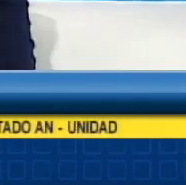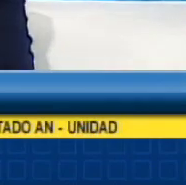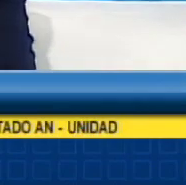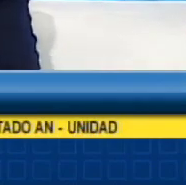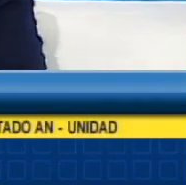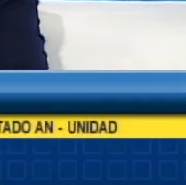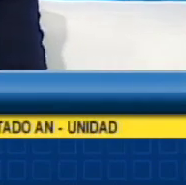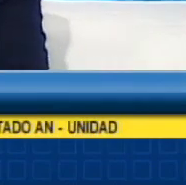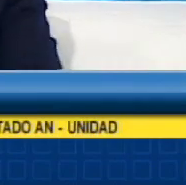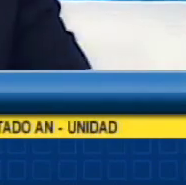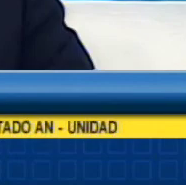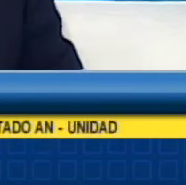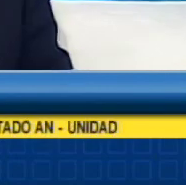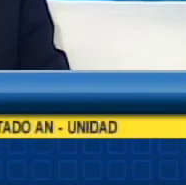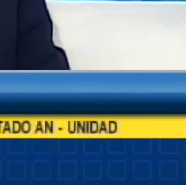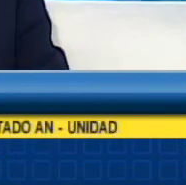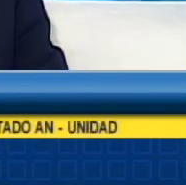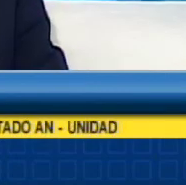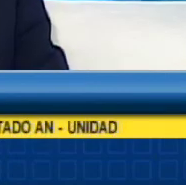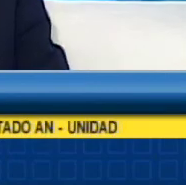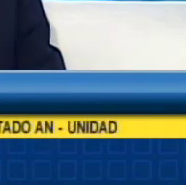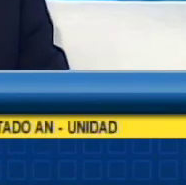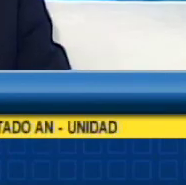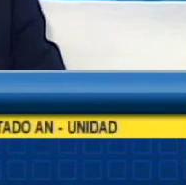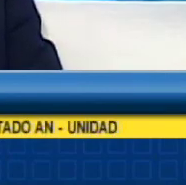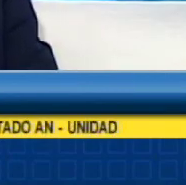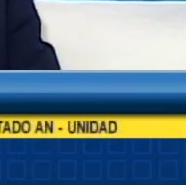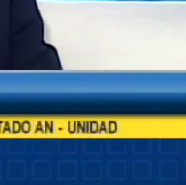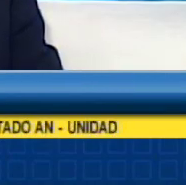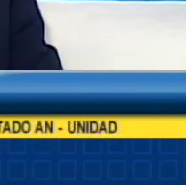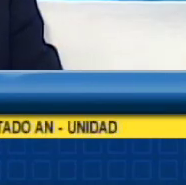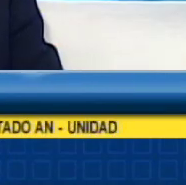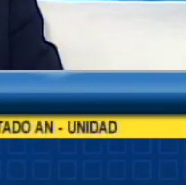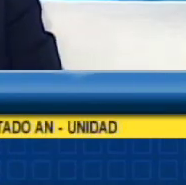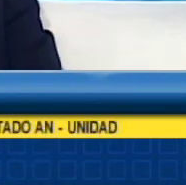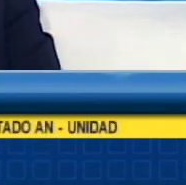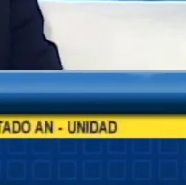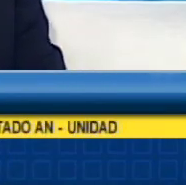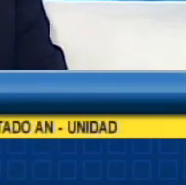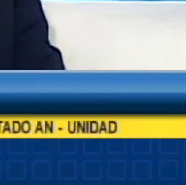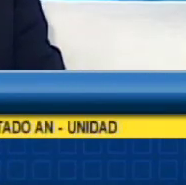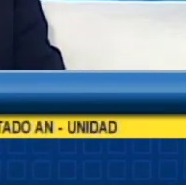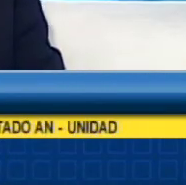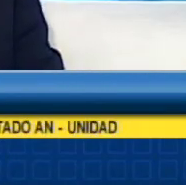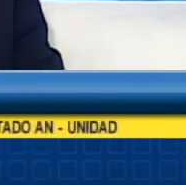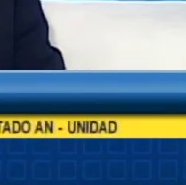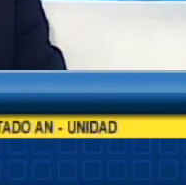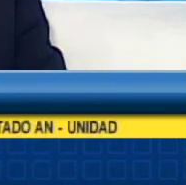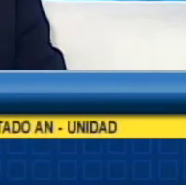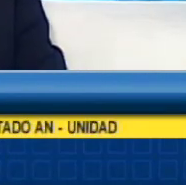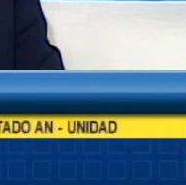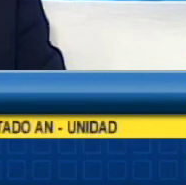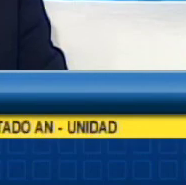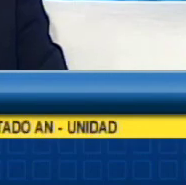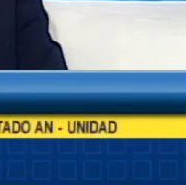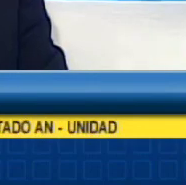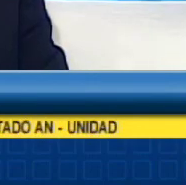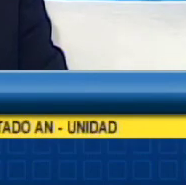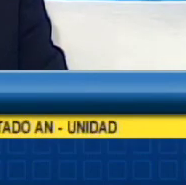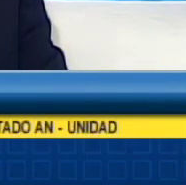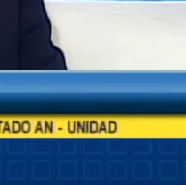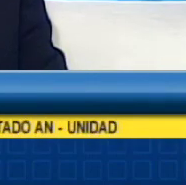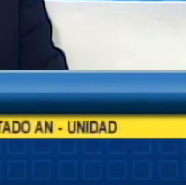y lo que existe es regular las telenovelas, no estoy viendo el problema bien. Y creo que se le hace un daño, porque al final producir